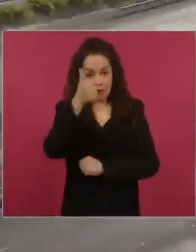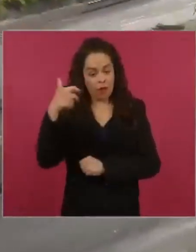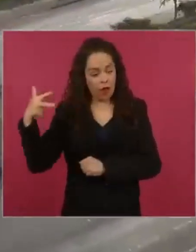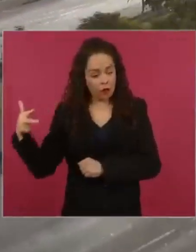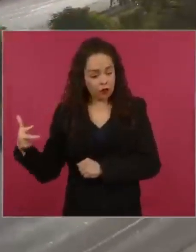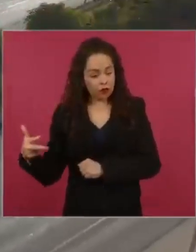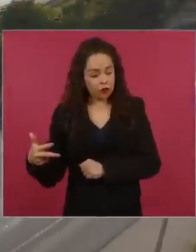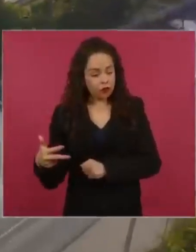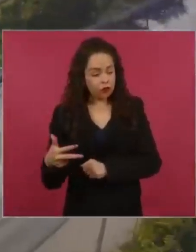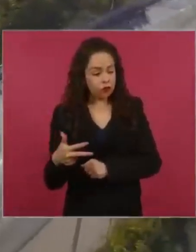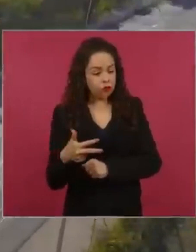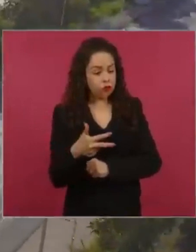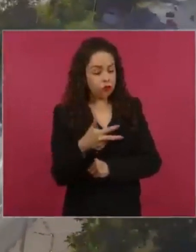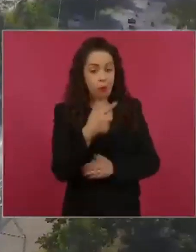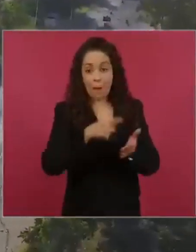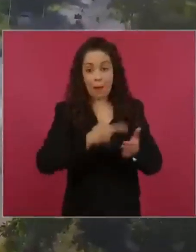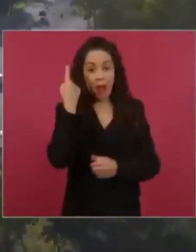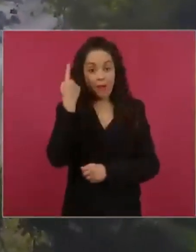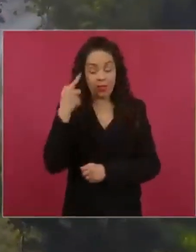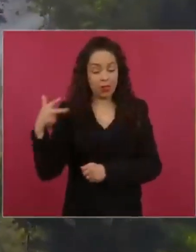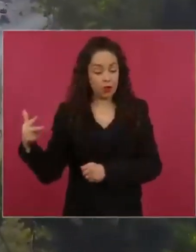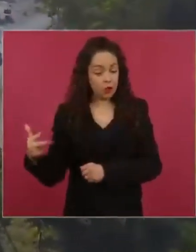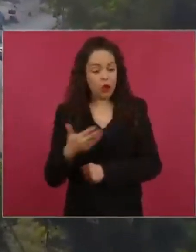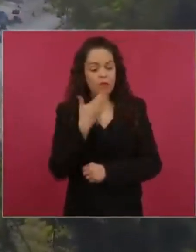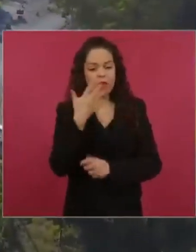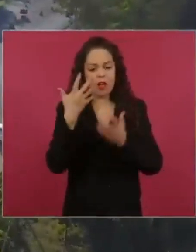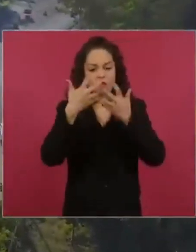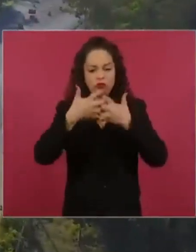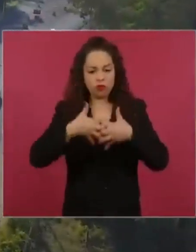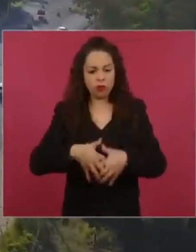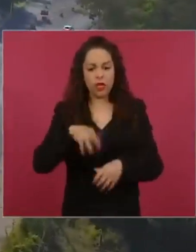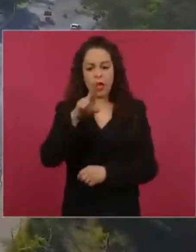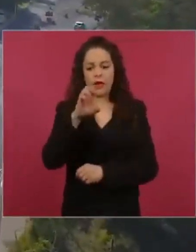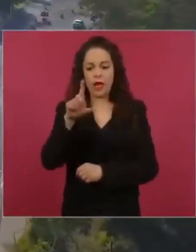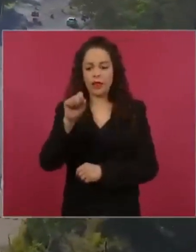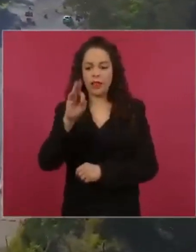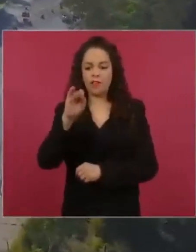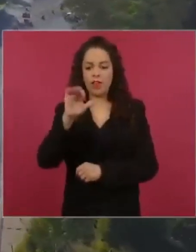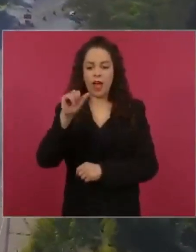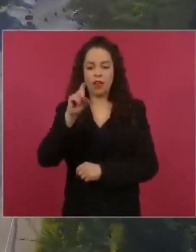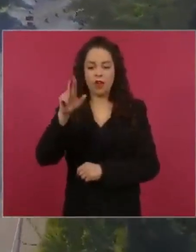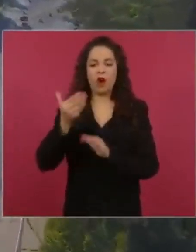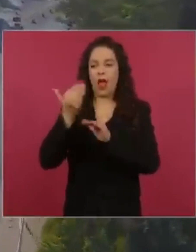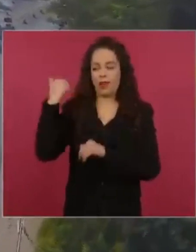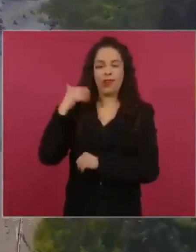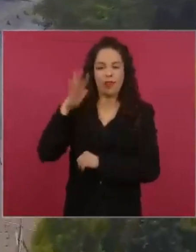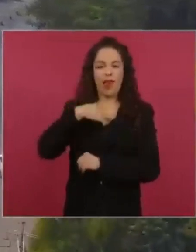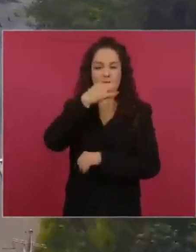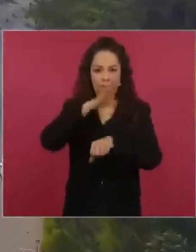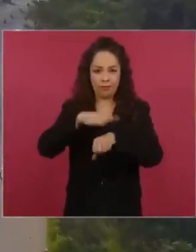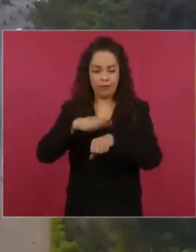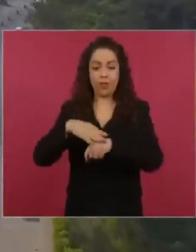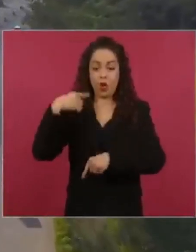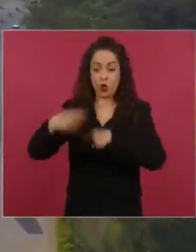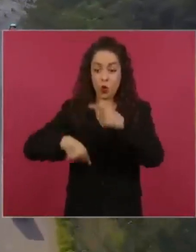vía, que funcionara perfectamente el power pack, el rectificador que ya hemos platicado, las ruedas, la tracción,